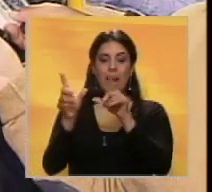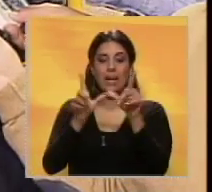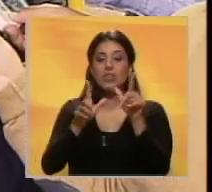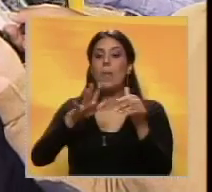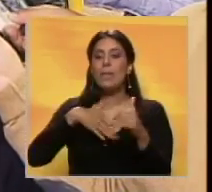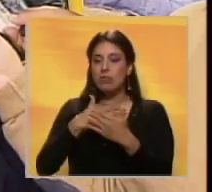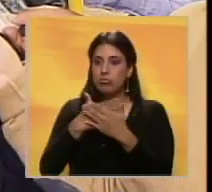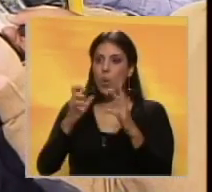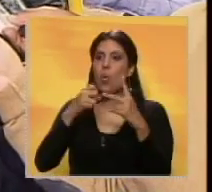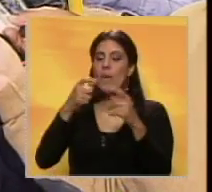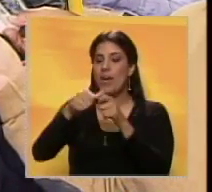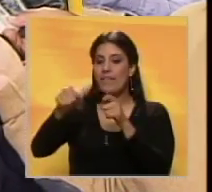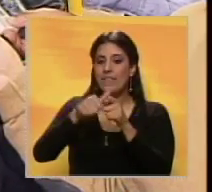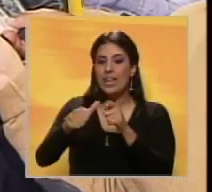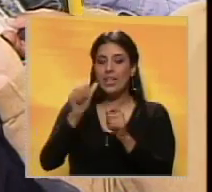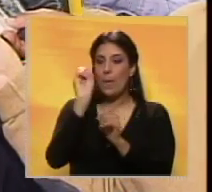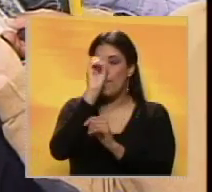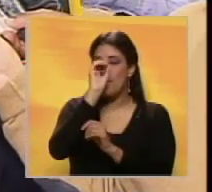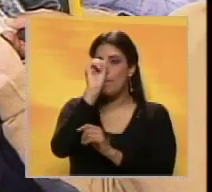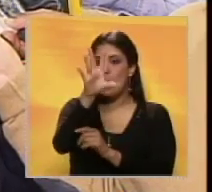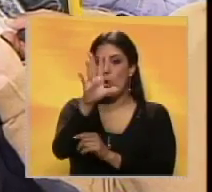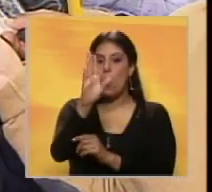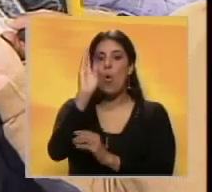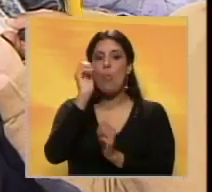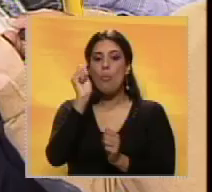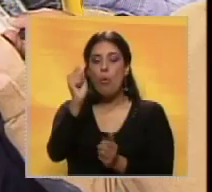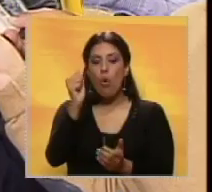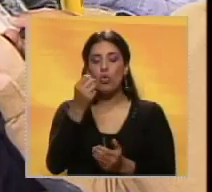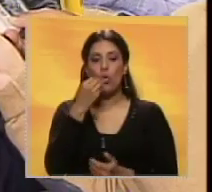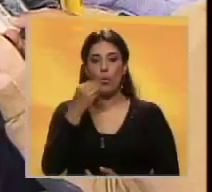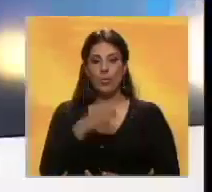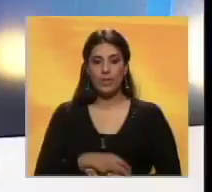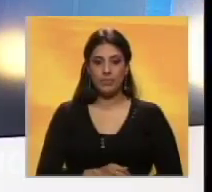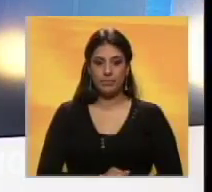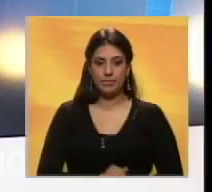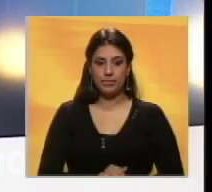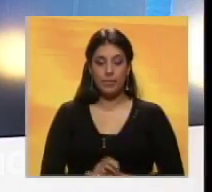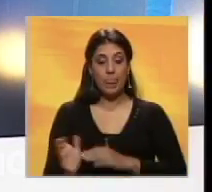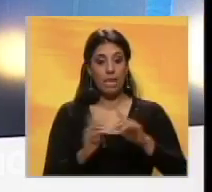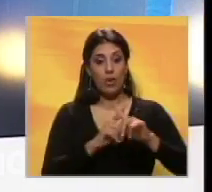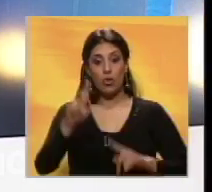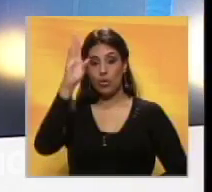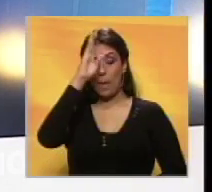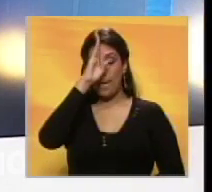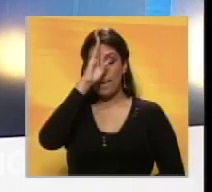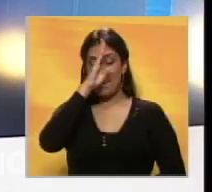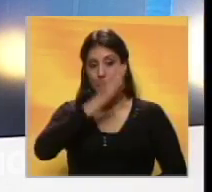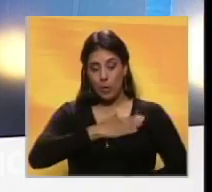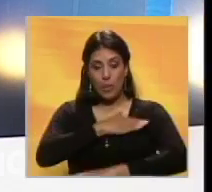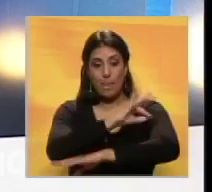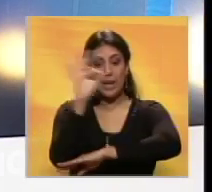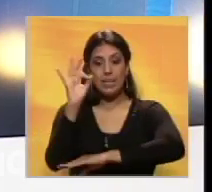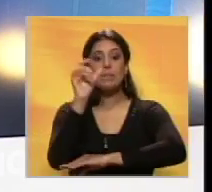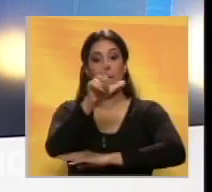para poder disponer el efectivo depositado en el bono de alimentación. En Barquisimeto, ciudadanos reportaron que la noche de este